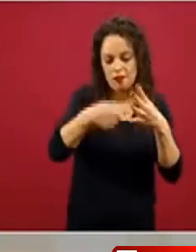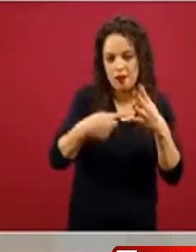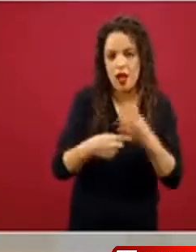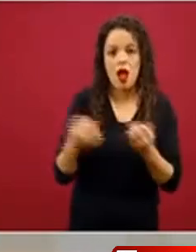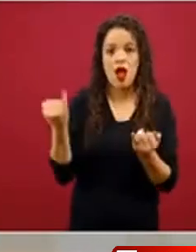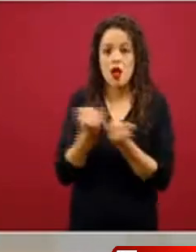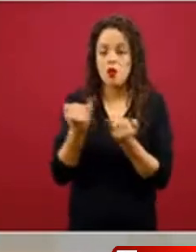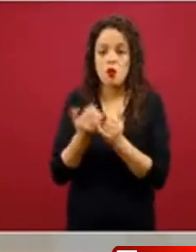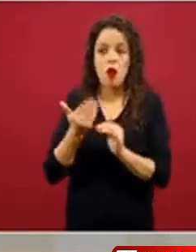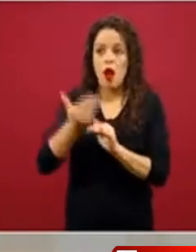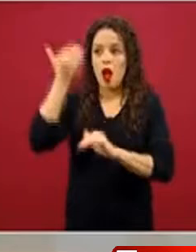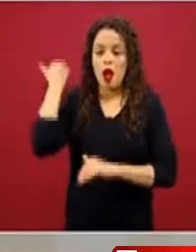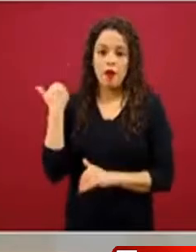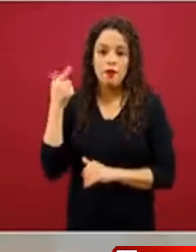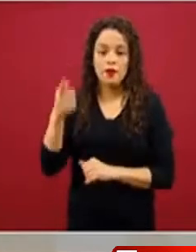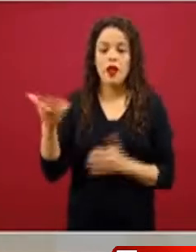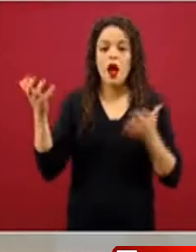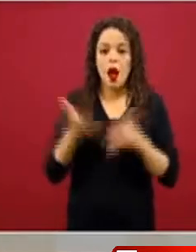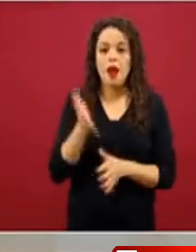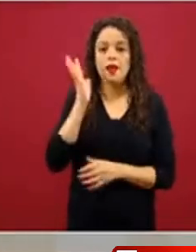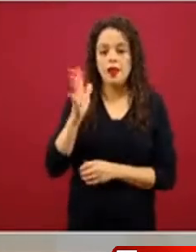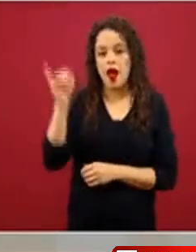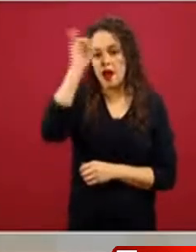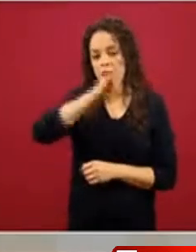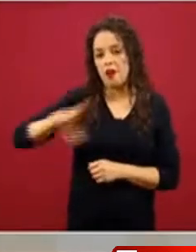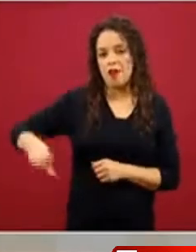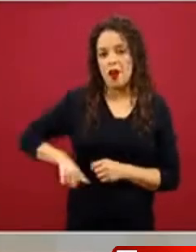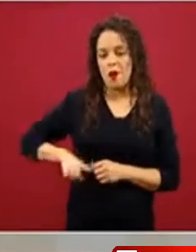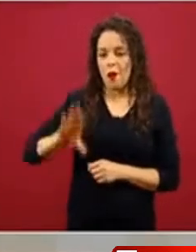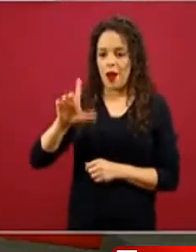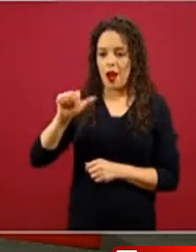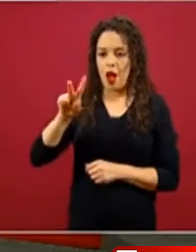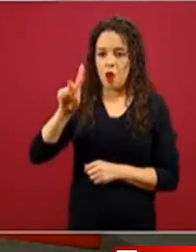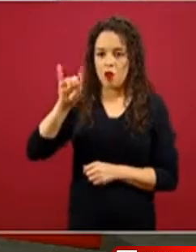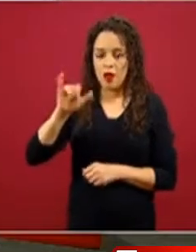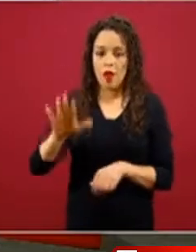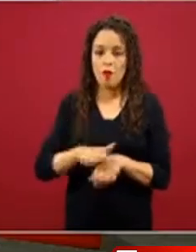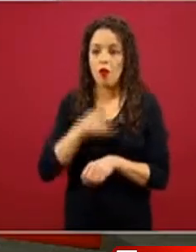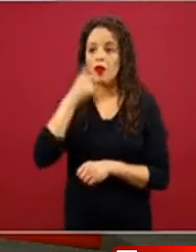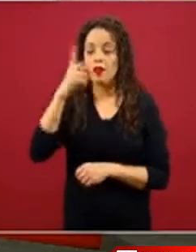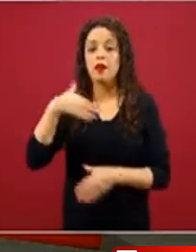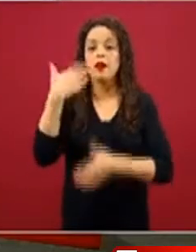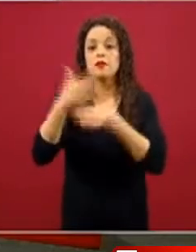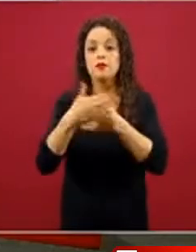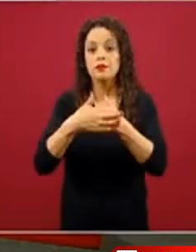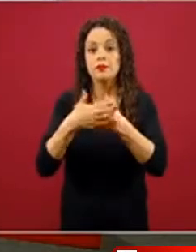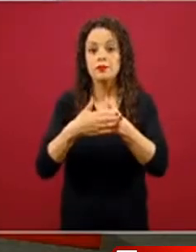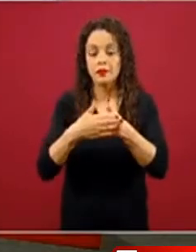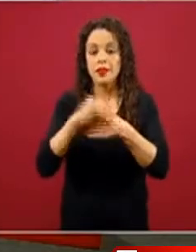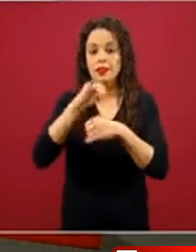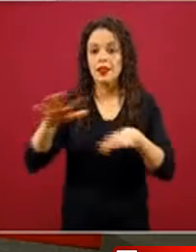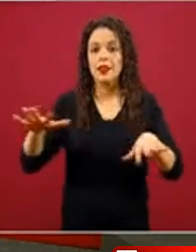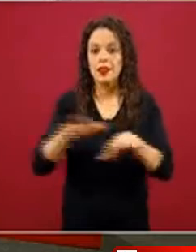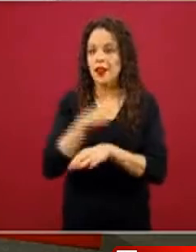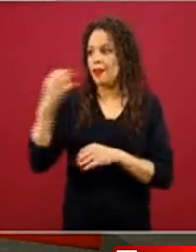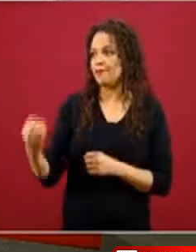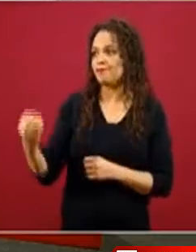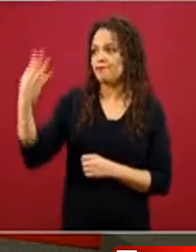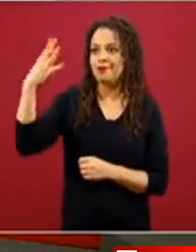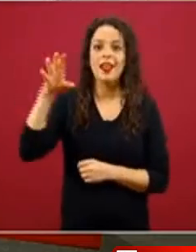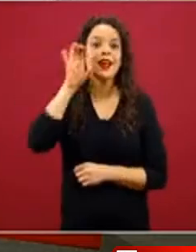lo hizo la doctora Claudia Sheinbaum cuando anticipó la próxima llegada del semáforo